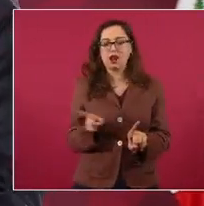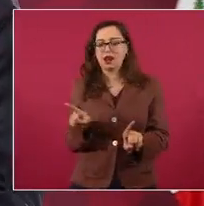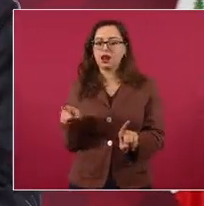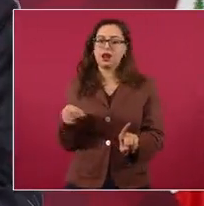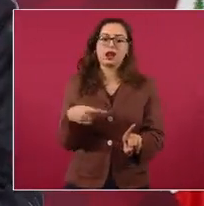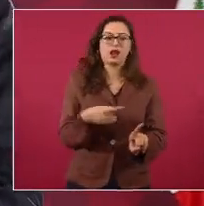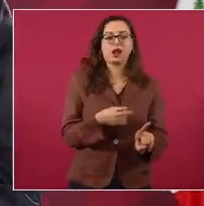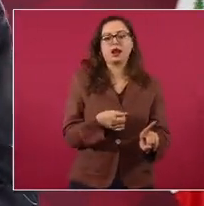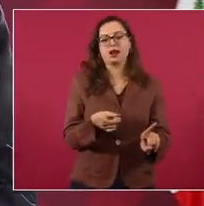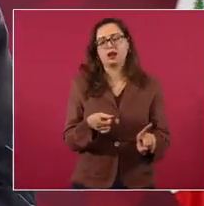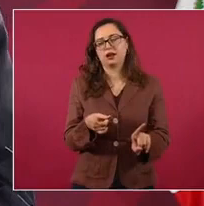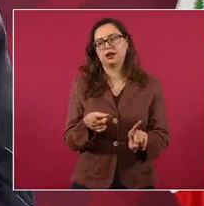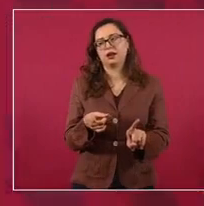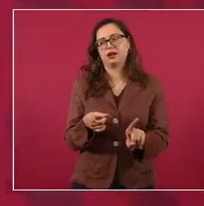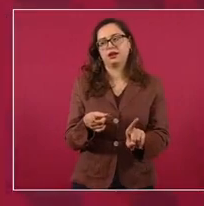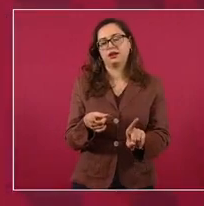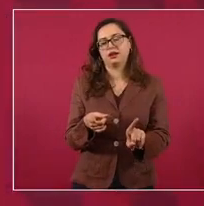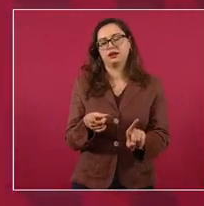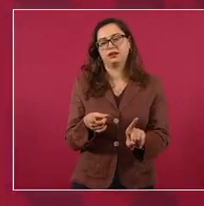no